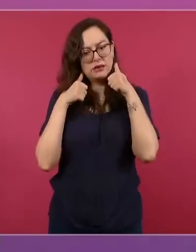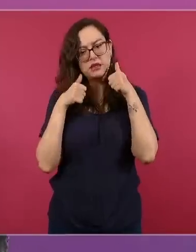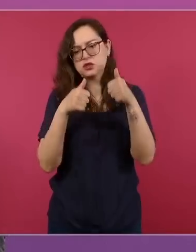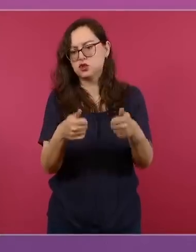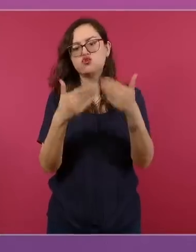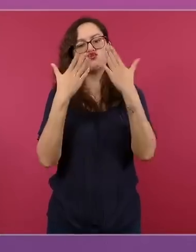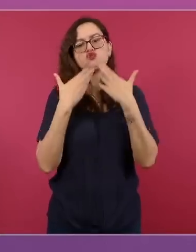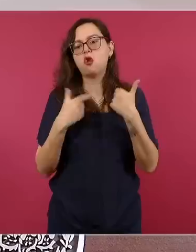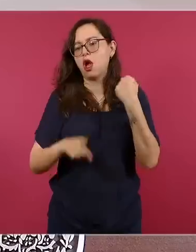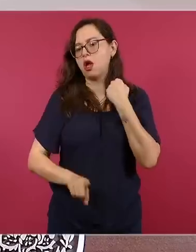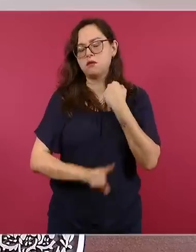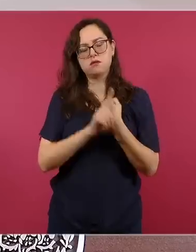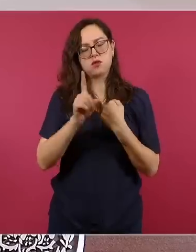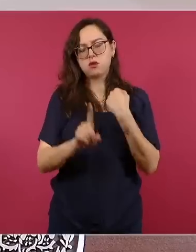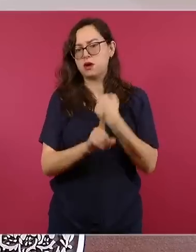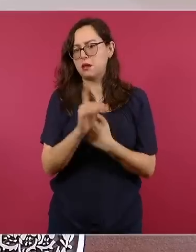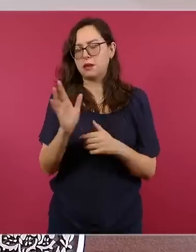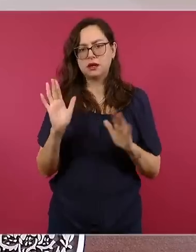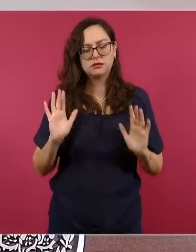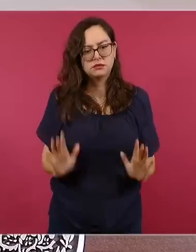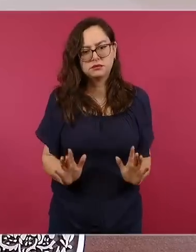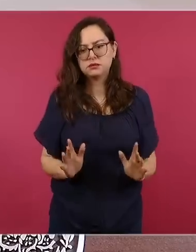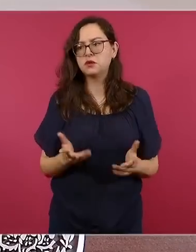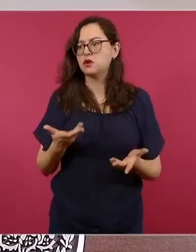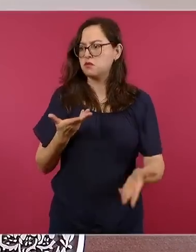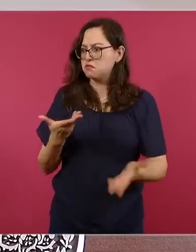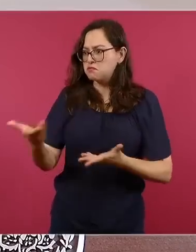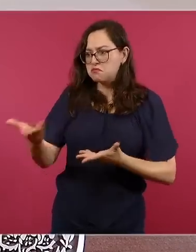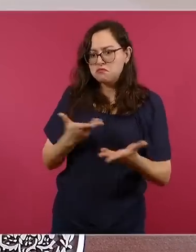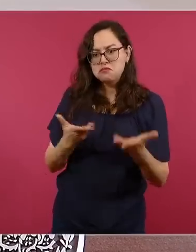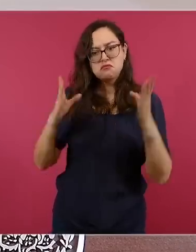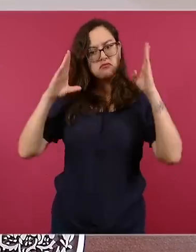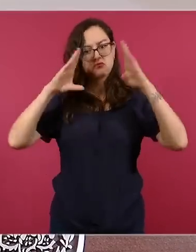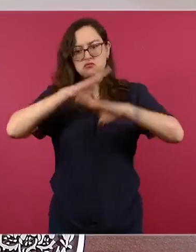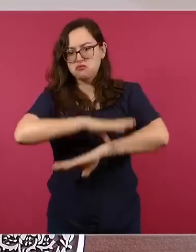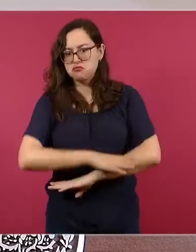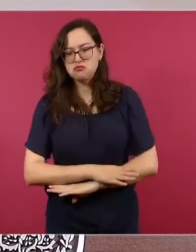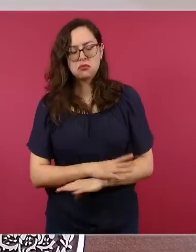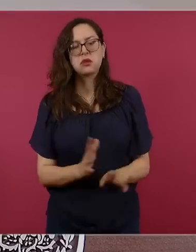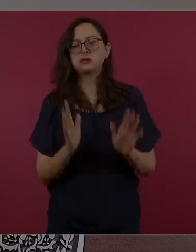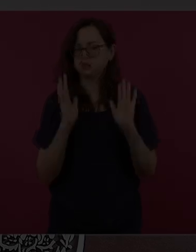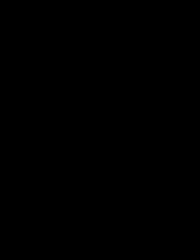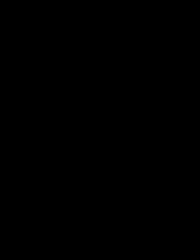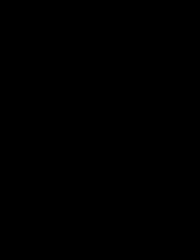personas y con el trabajo con el gobierno del estado, que es el empleador.